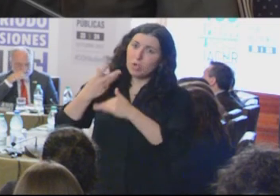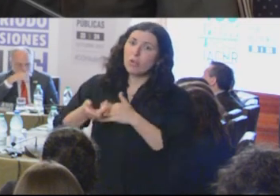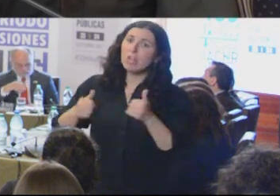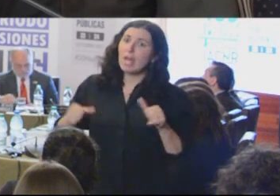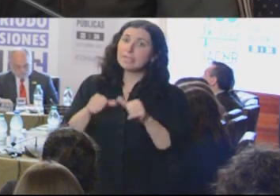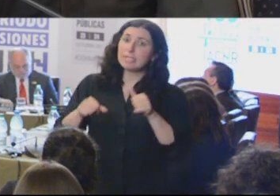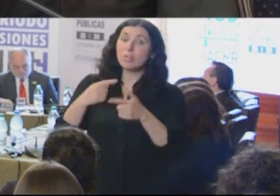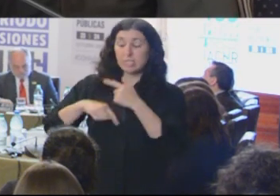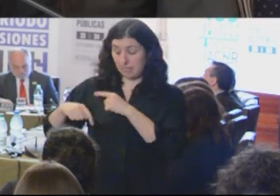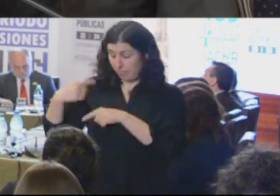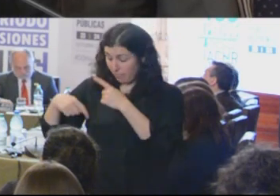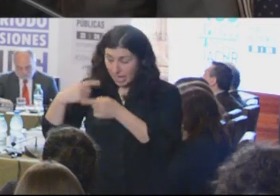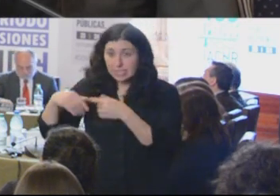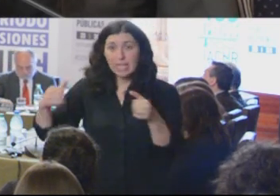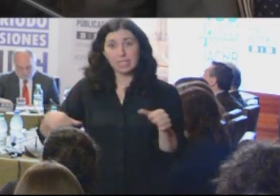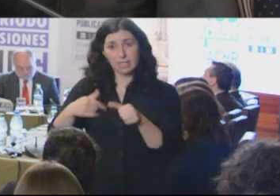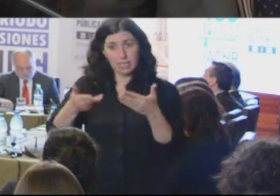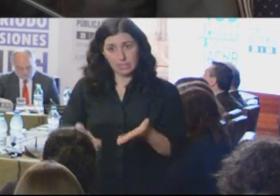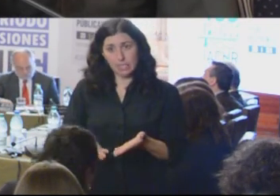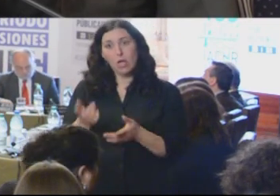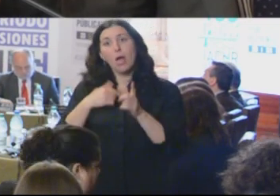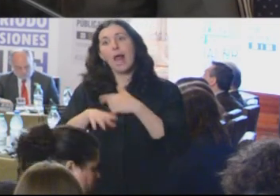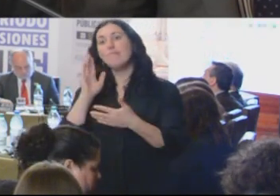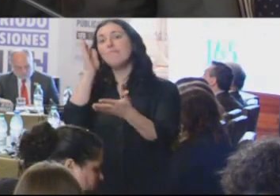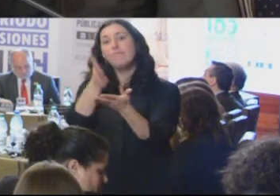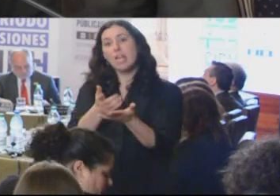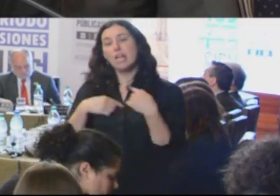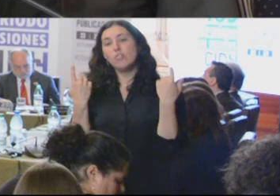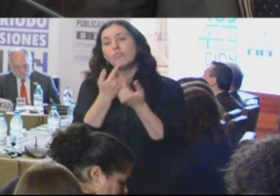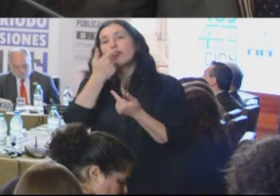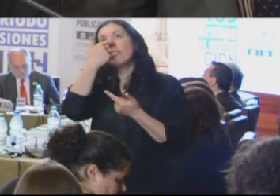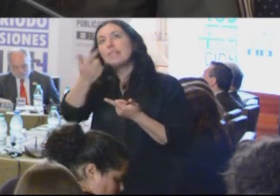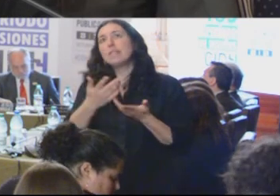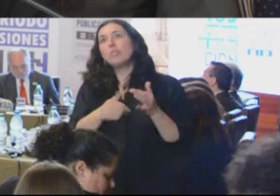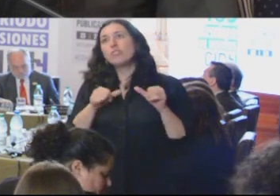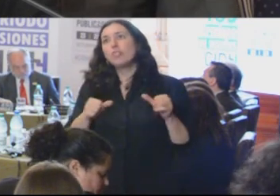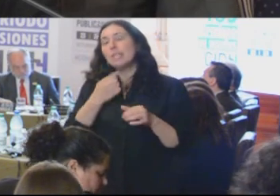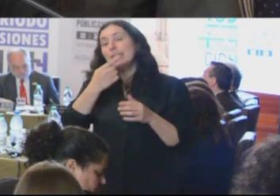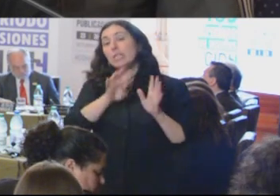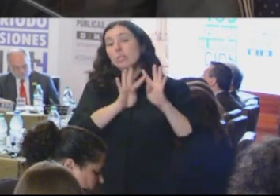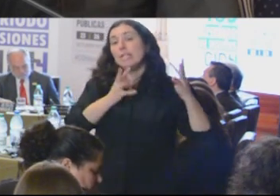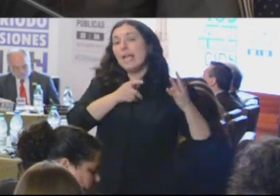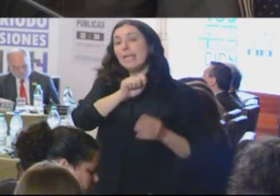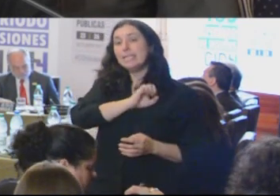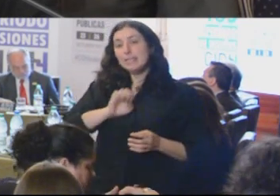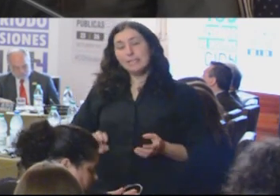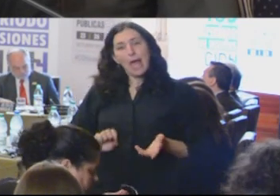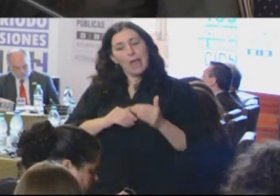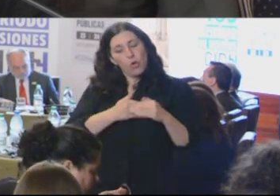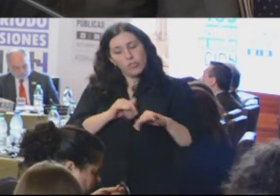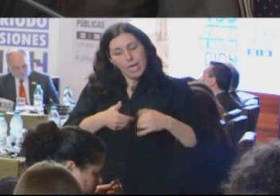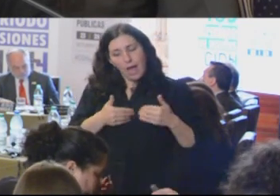seguirá haciéndose pero finalmente señalaríamos que la fiscalía ha venido adelantando un trabajo absolutamente